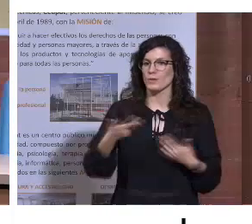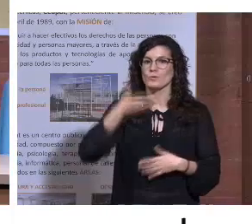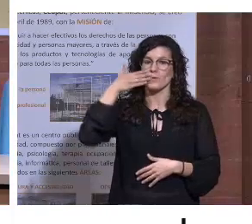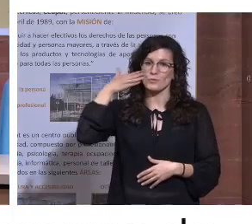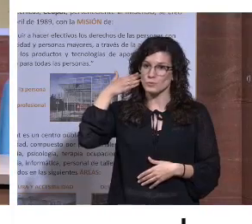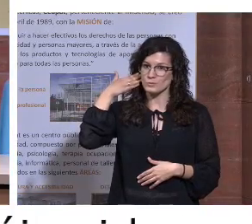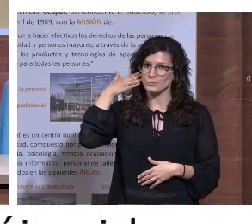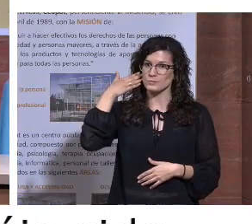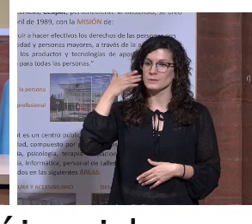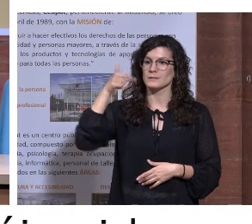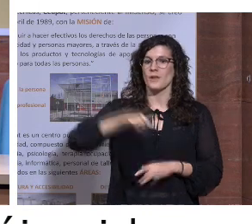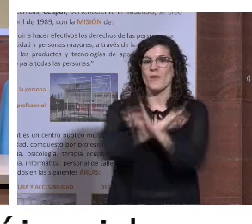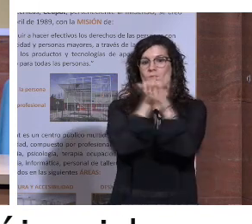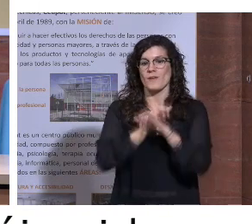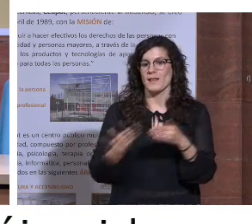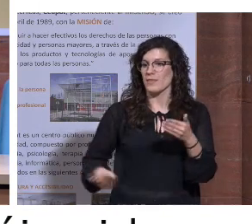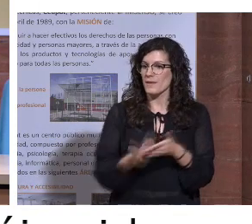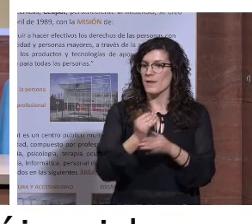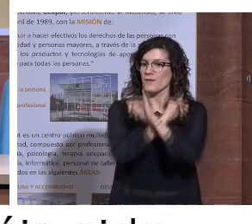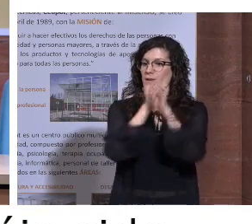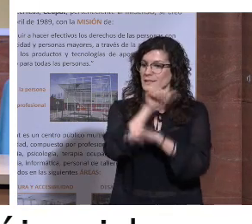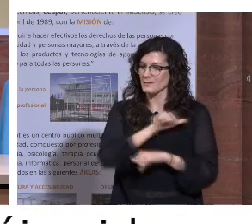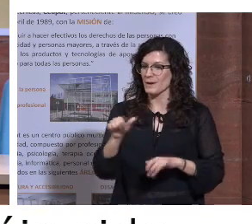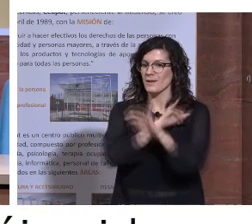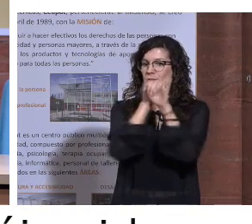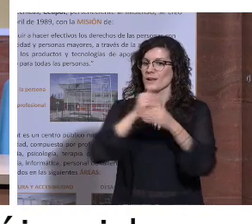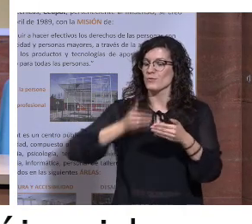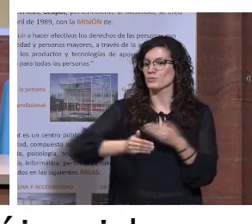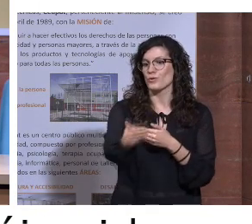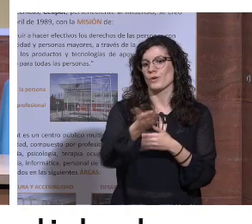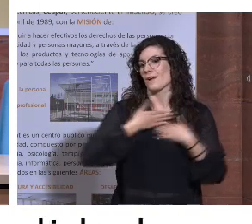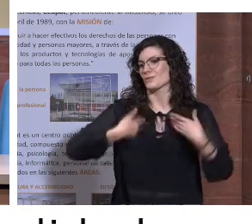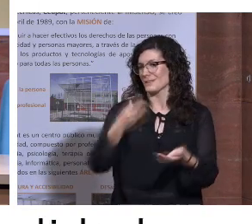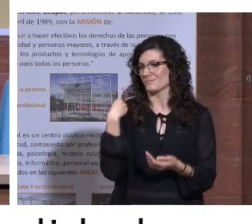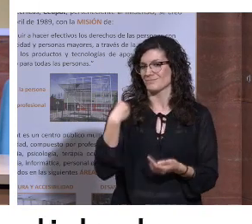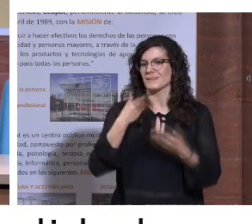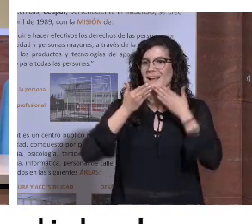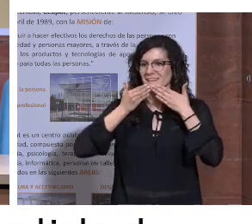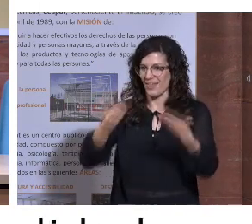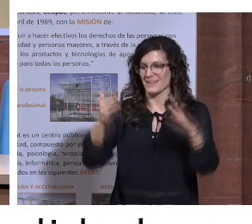orgullosos. Feliz día, feliz semana, feliz futuro y a vuestra disposición. Gracias.